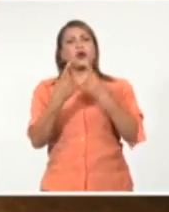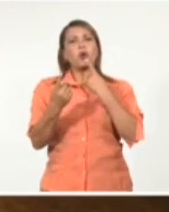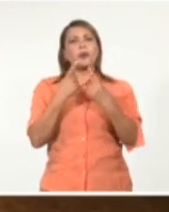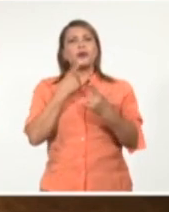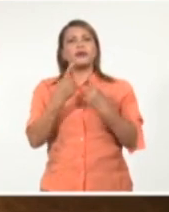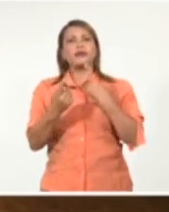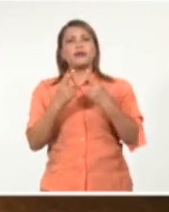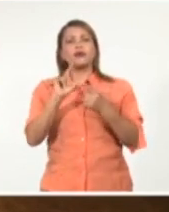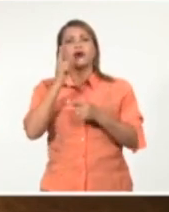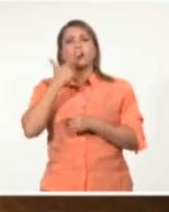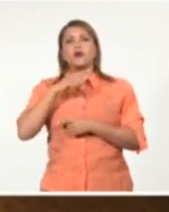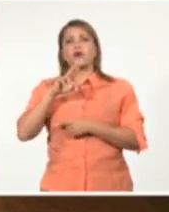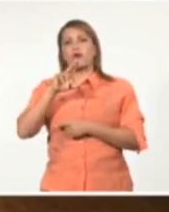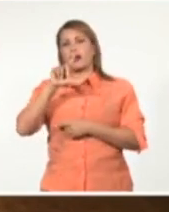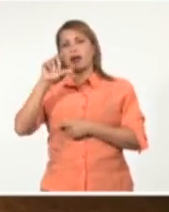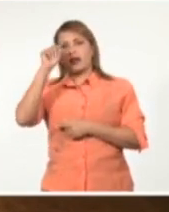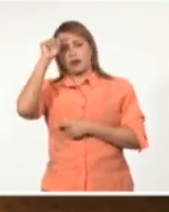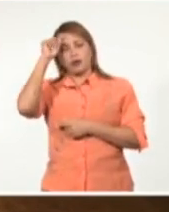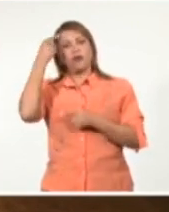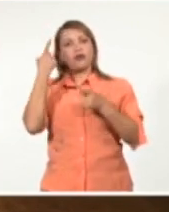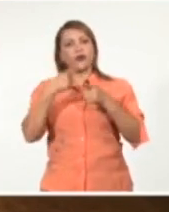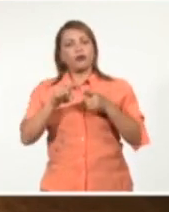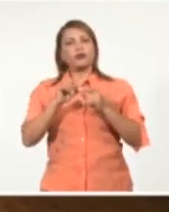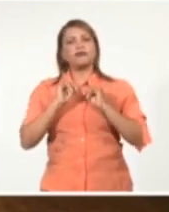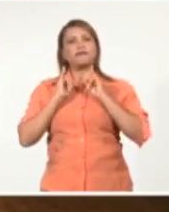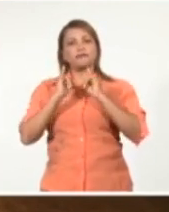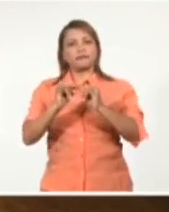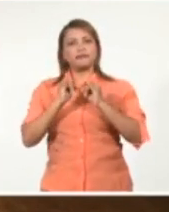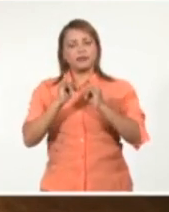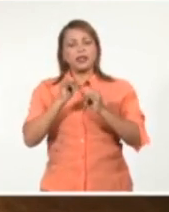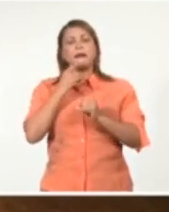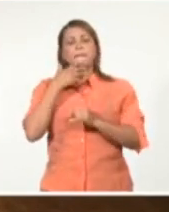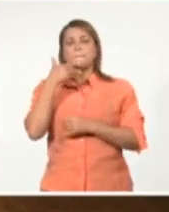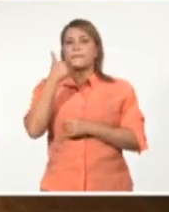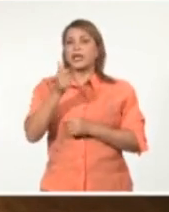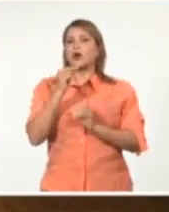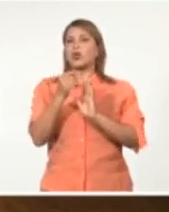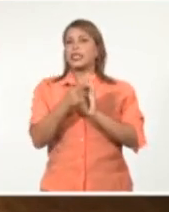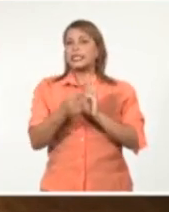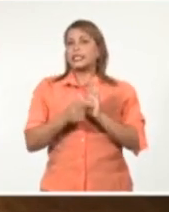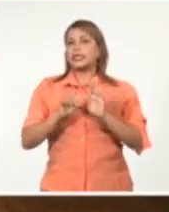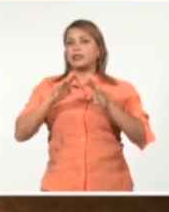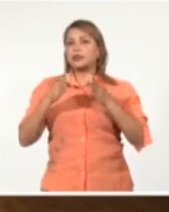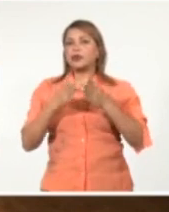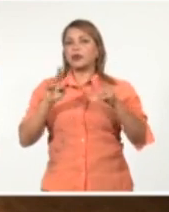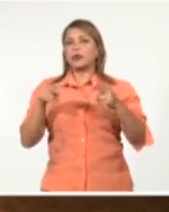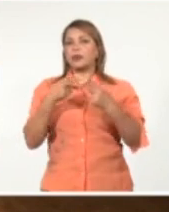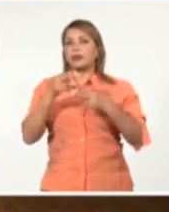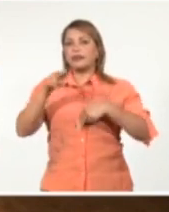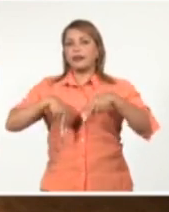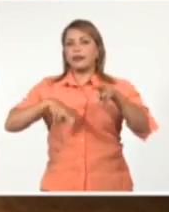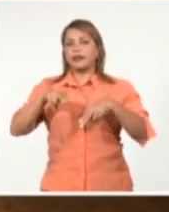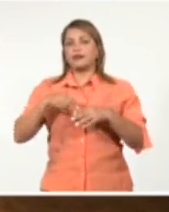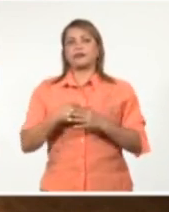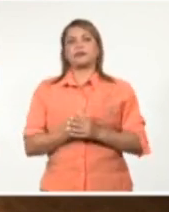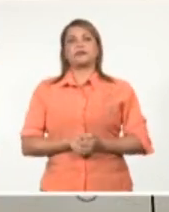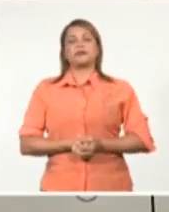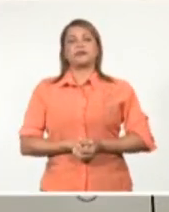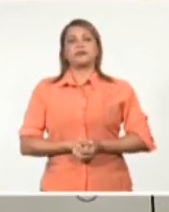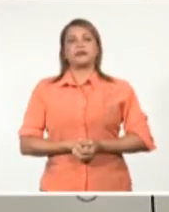Rivero y en otras emisiones de nuestro sistema informativo pues tendremos detalles de las cubanas ahora devuelvo la señal a los estudios